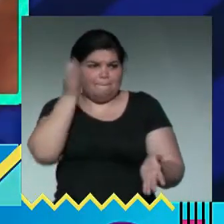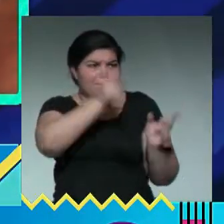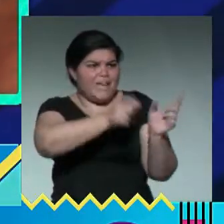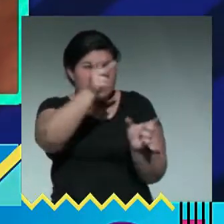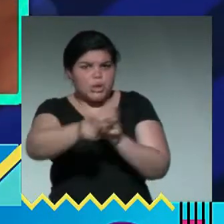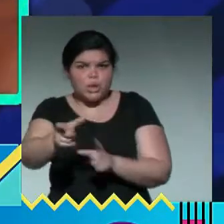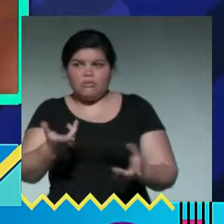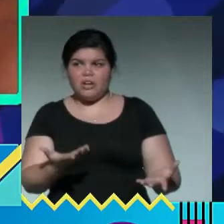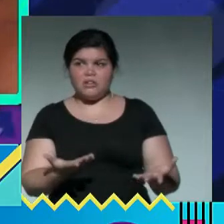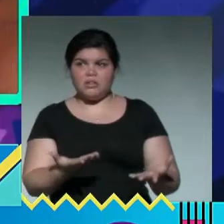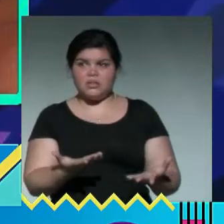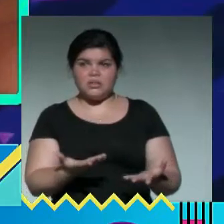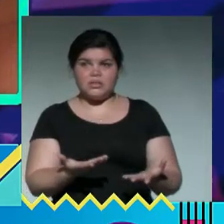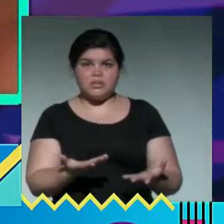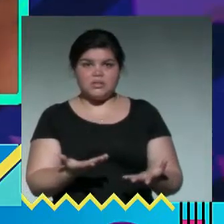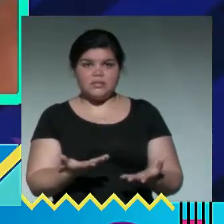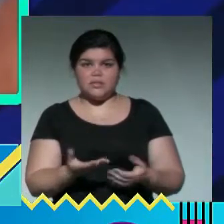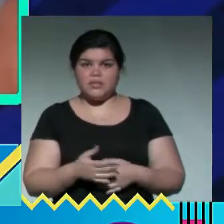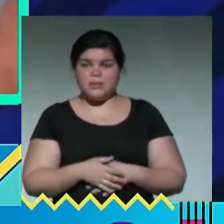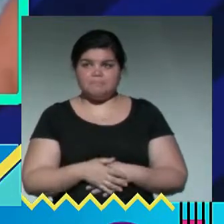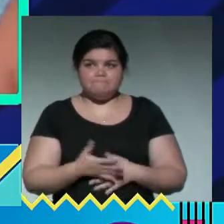ni siquiera las tenían